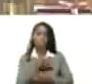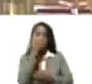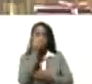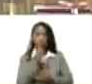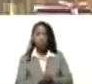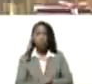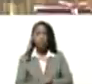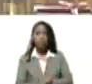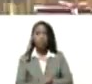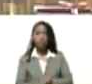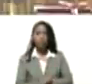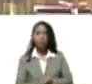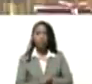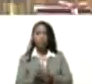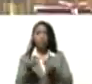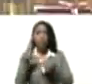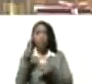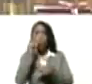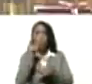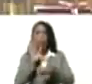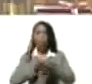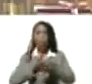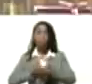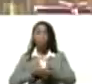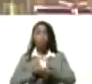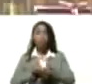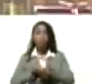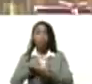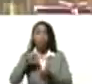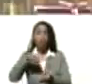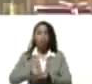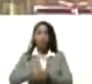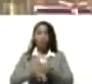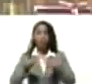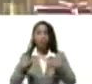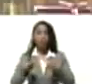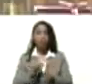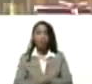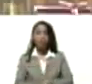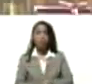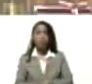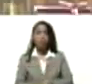alberto aranguibel se está reportando rodilla en tierra al rector a nivel